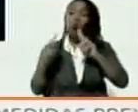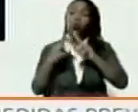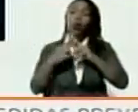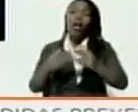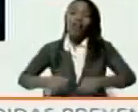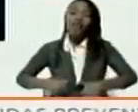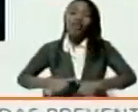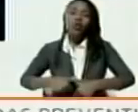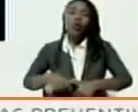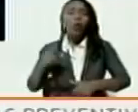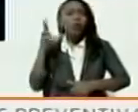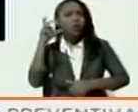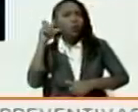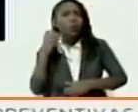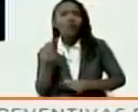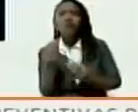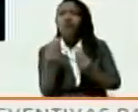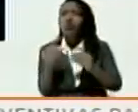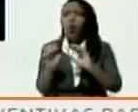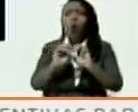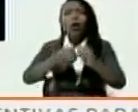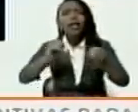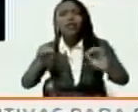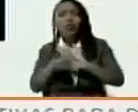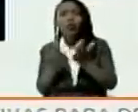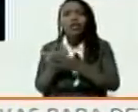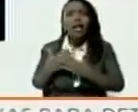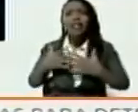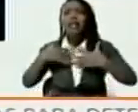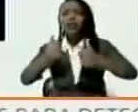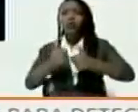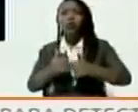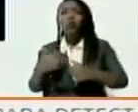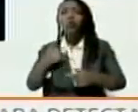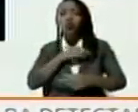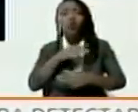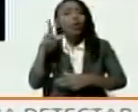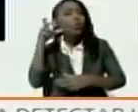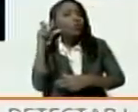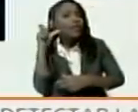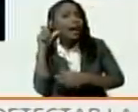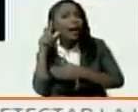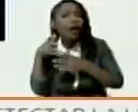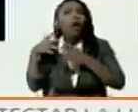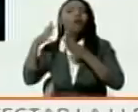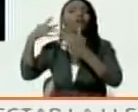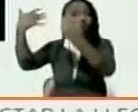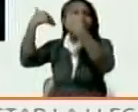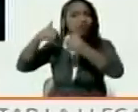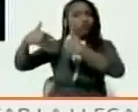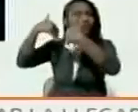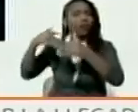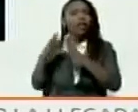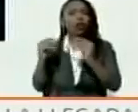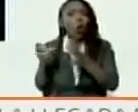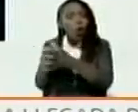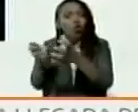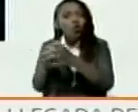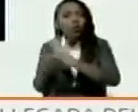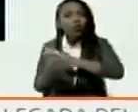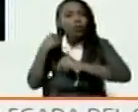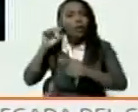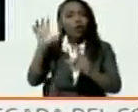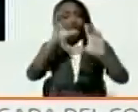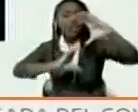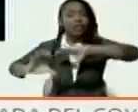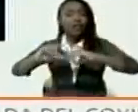Organización Mundial de la Salud. Y estamos abiertos a escuchar las recomendaciones y propuestas de todos los sectores científicos